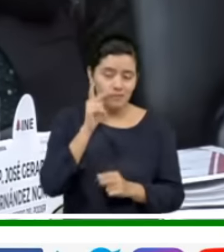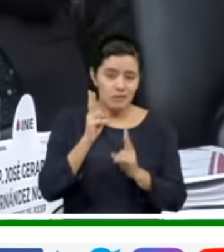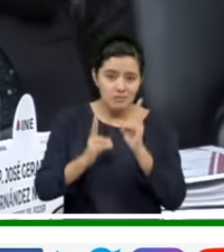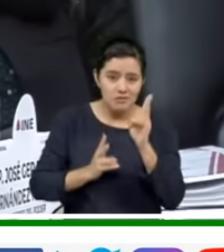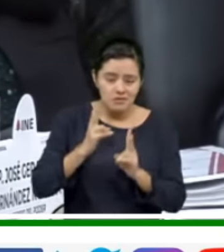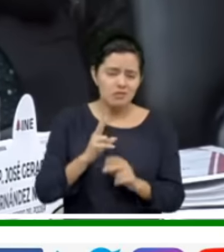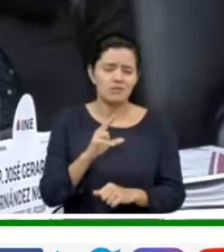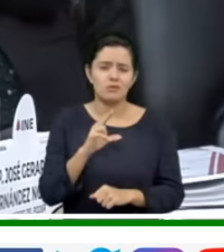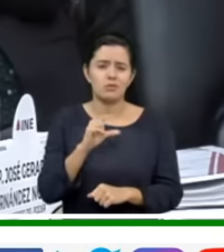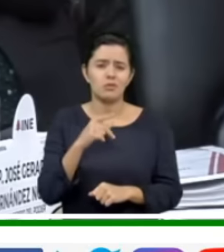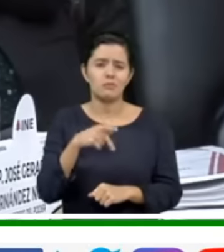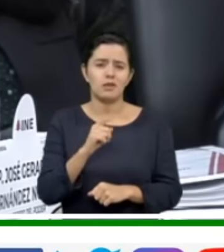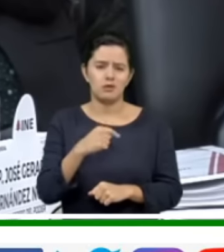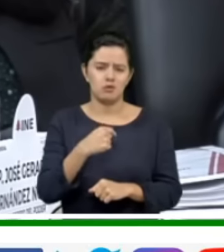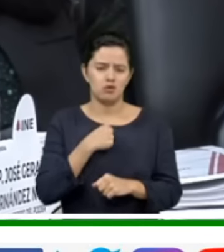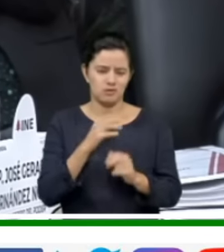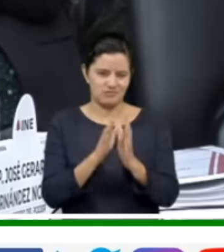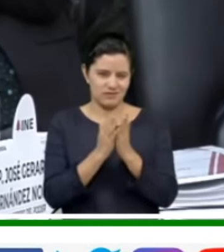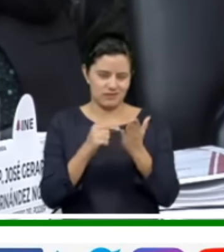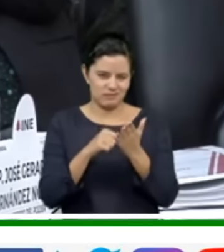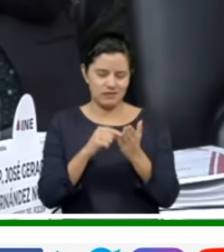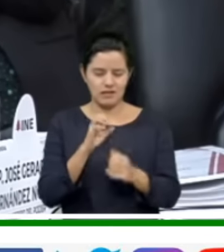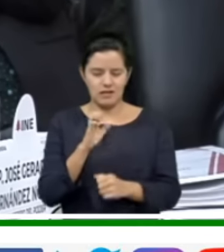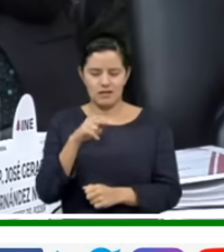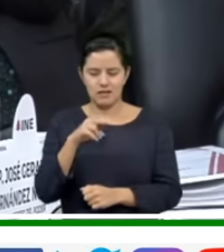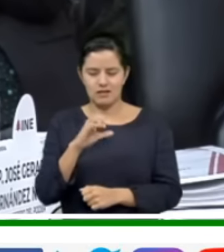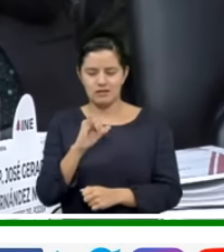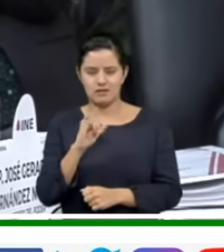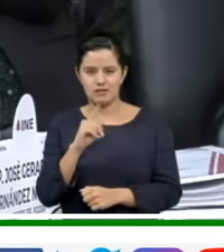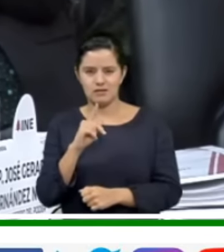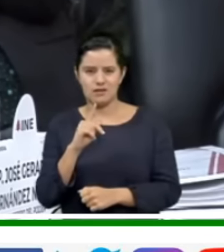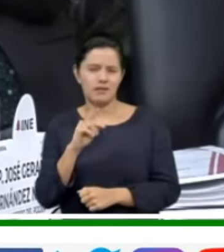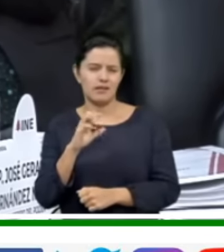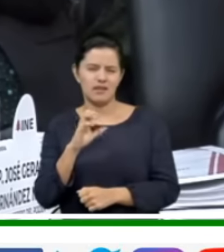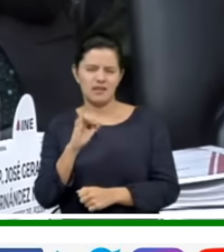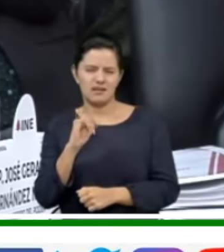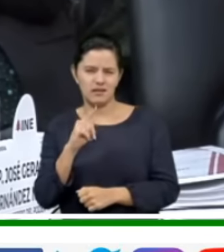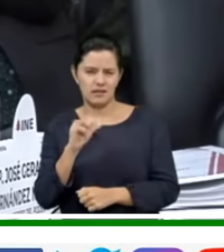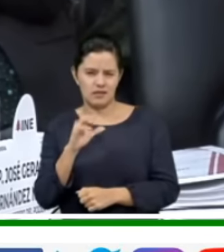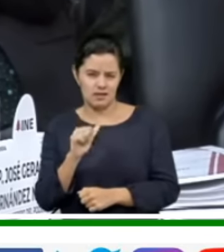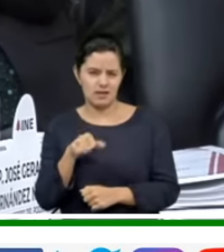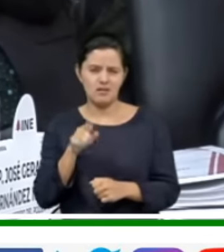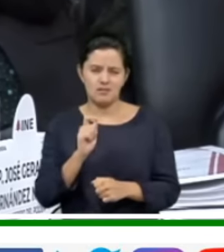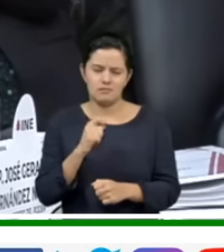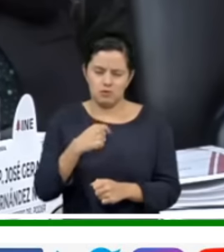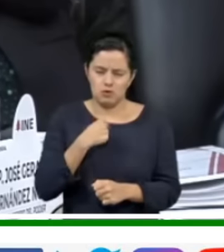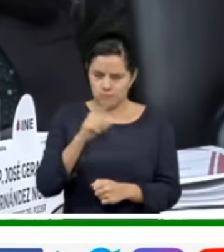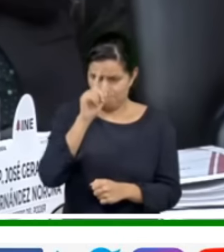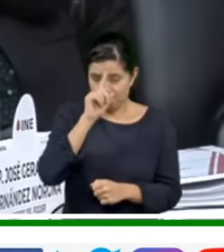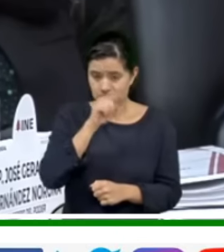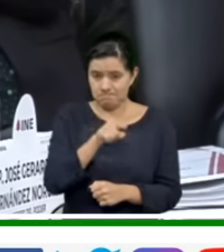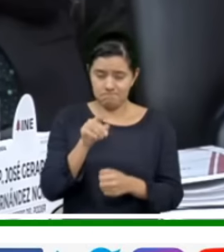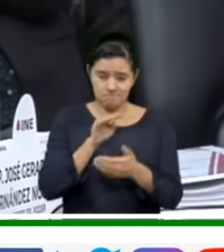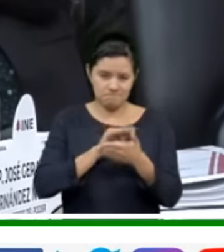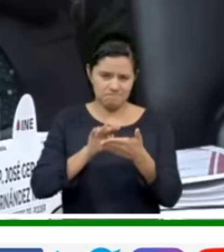encíclica se la recomiendo ampliamente es una crítica al sistema económico dominante en el mundo sobre que